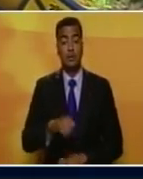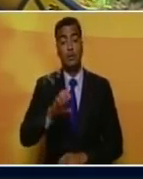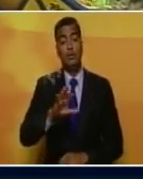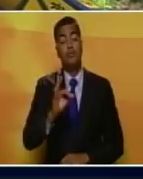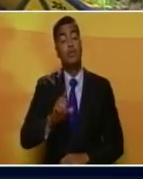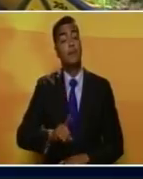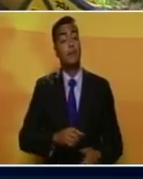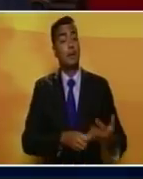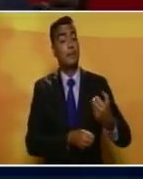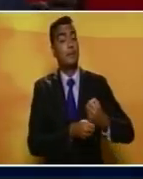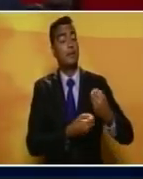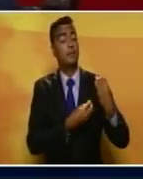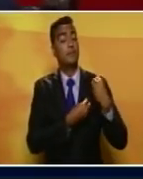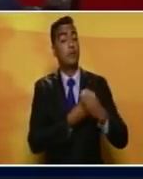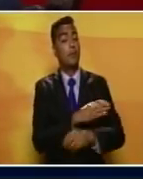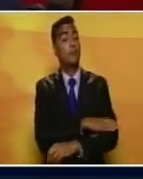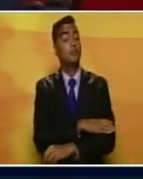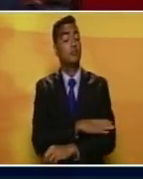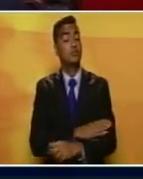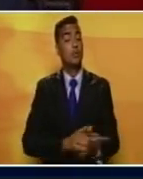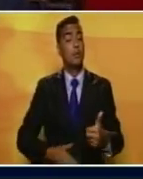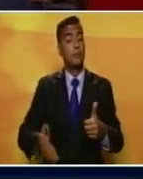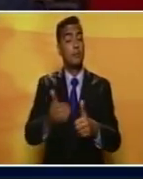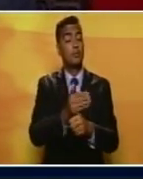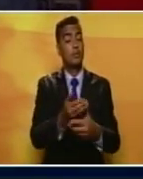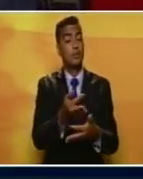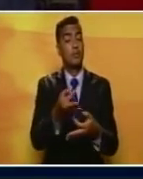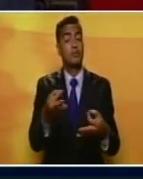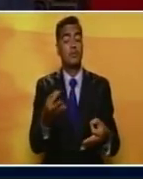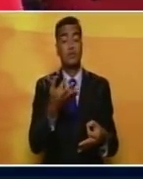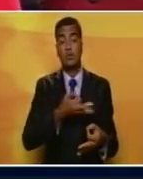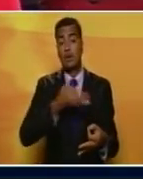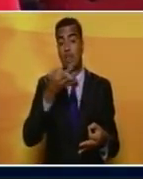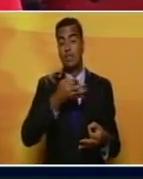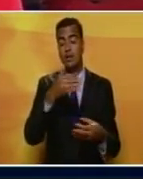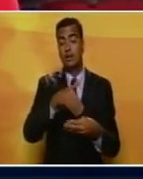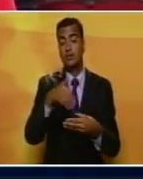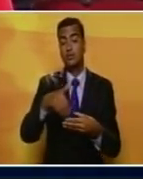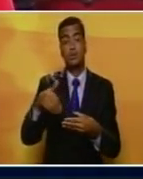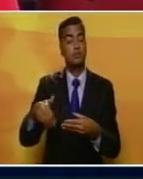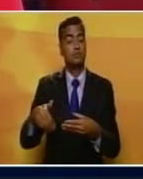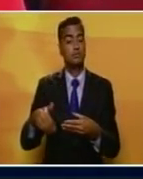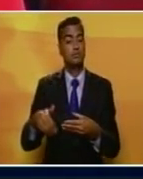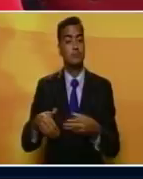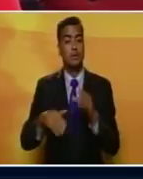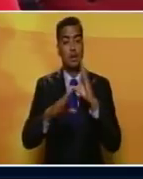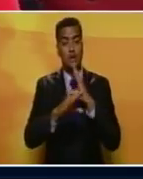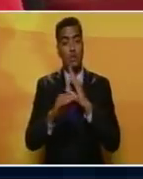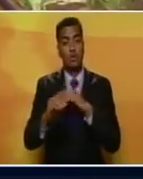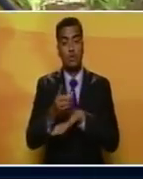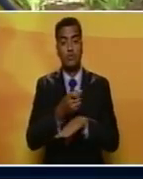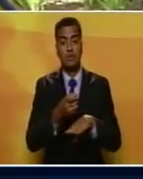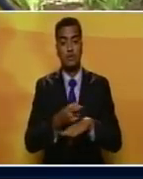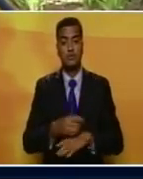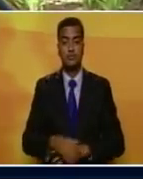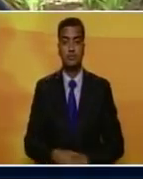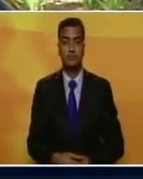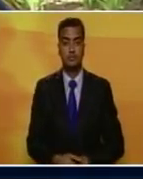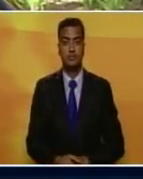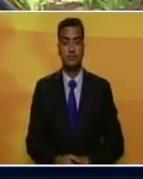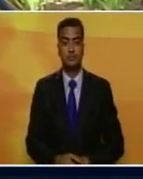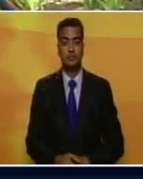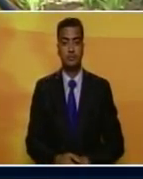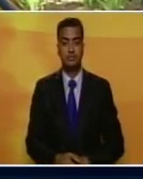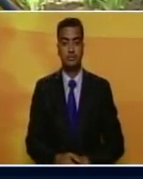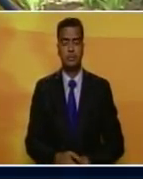solamente para ganar las elecciones, sino para gobernar, que están claras las ideas para resolver el problema de la inflación, del alto costo de la